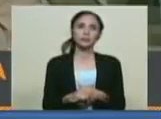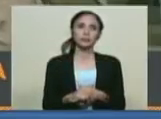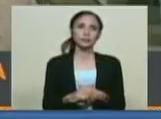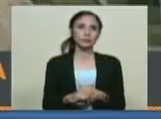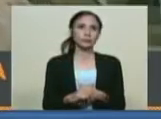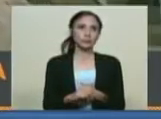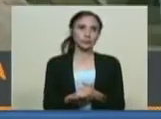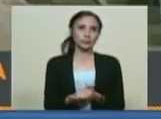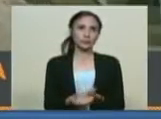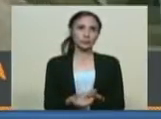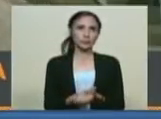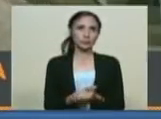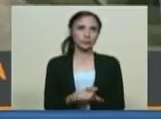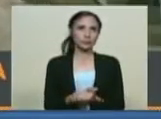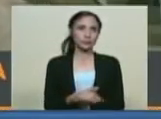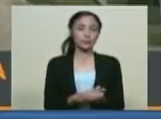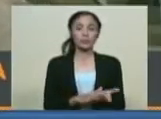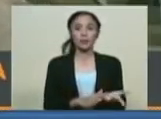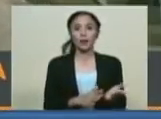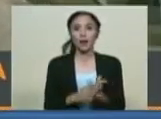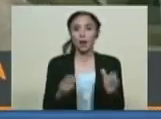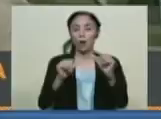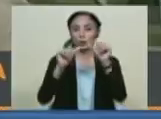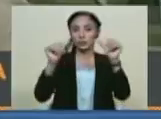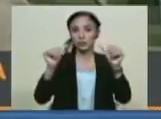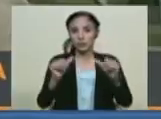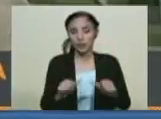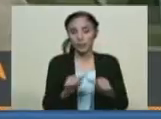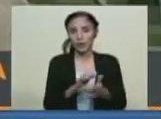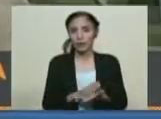a través de un sistema de membranas